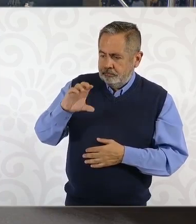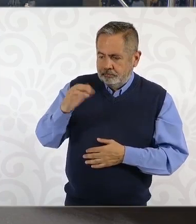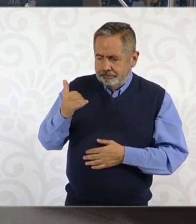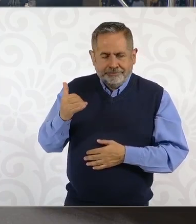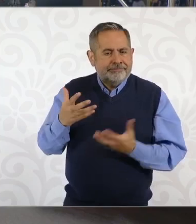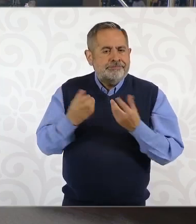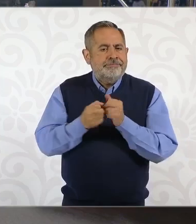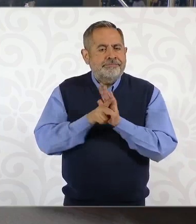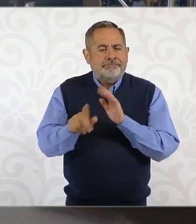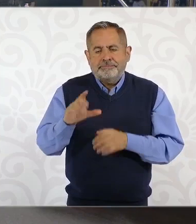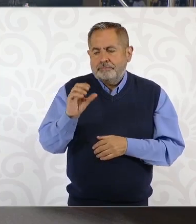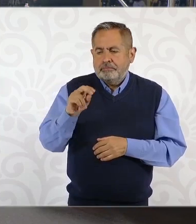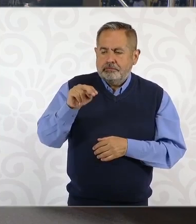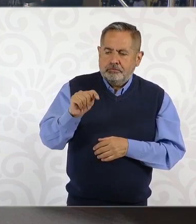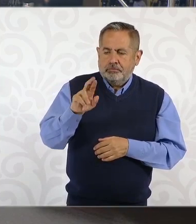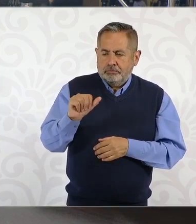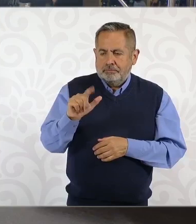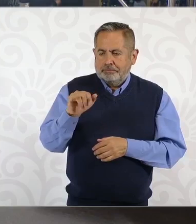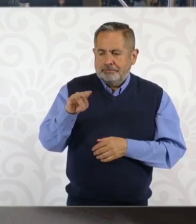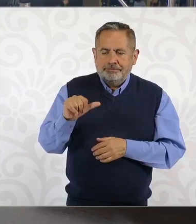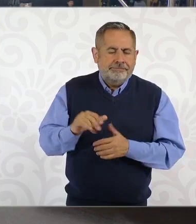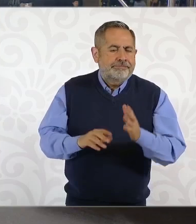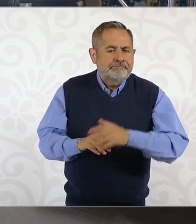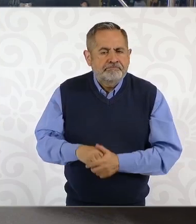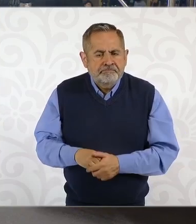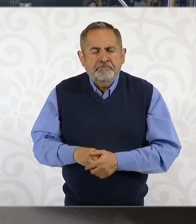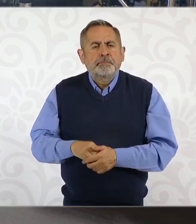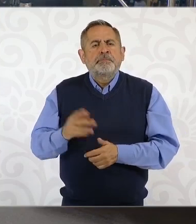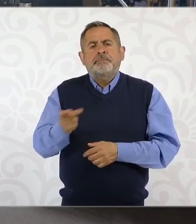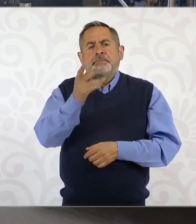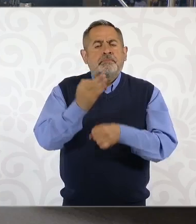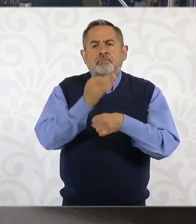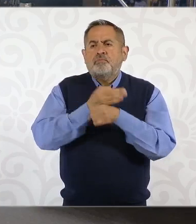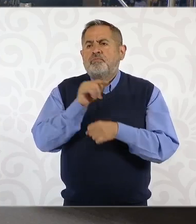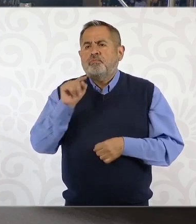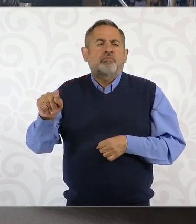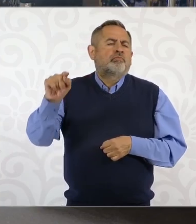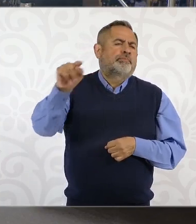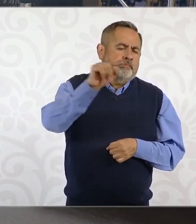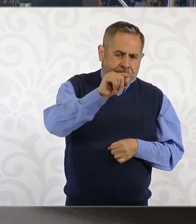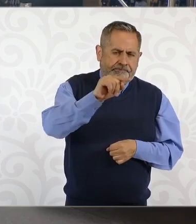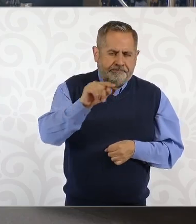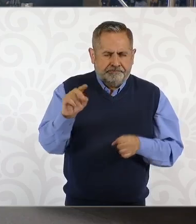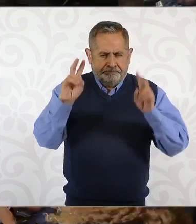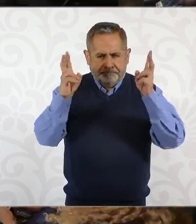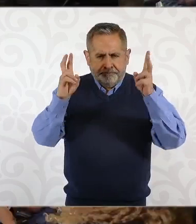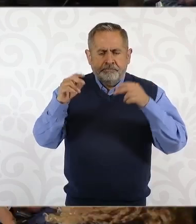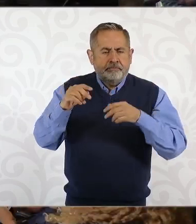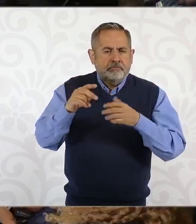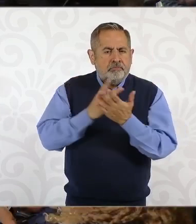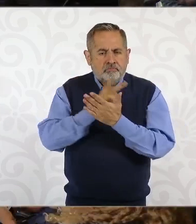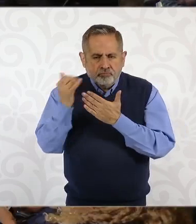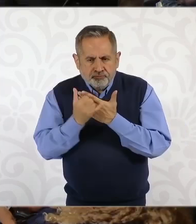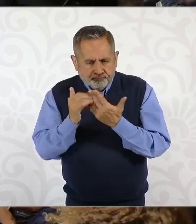Contralínea. Presidenta, ahora que se está discutiendo en varios sectores el tema de los